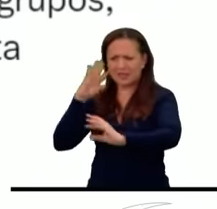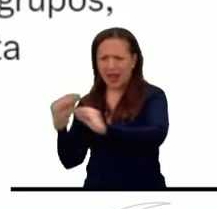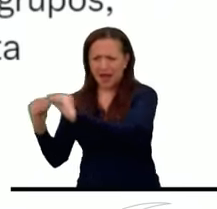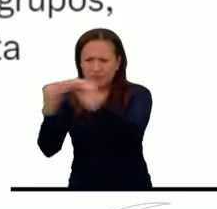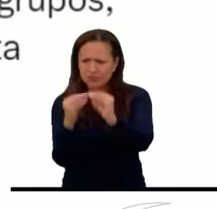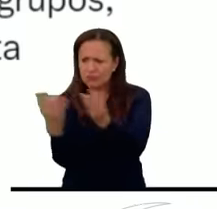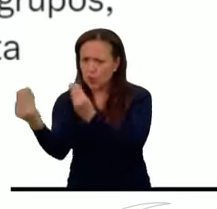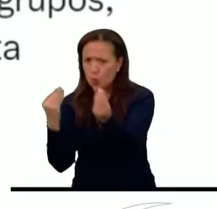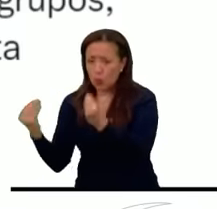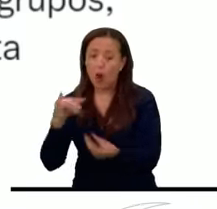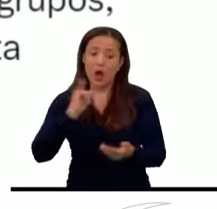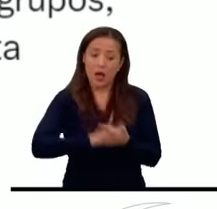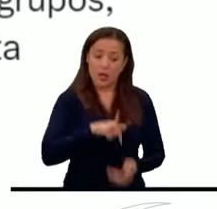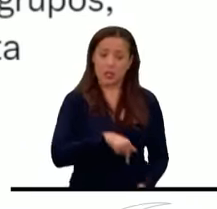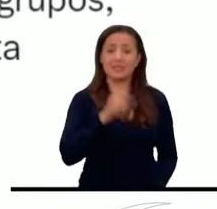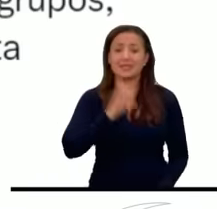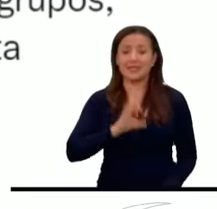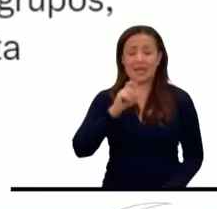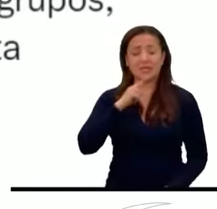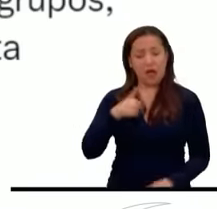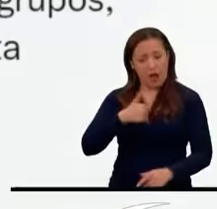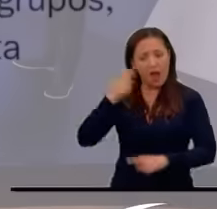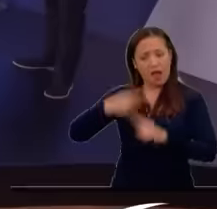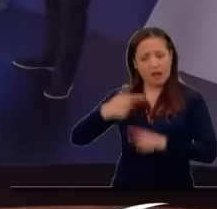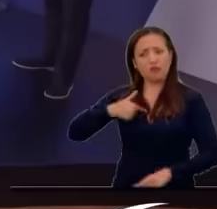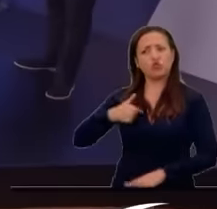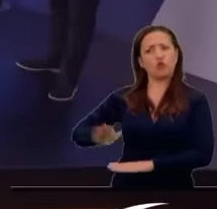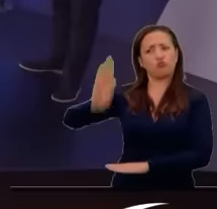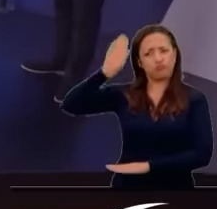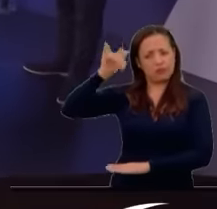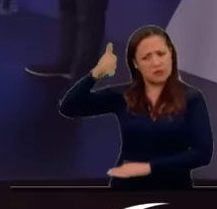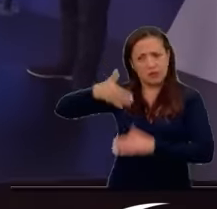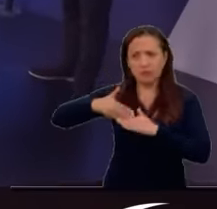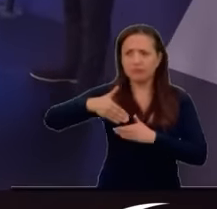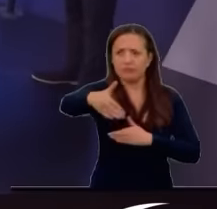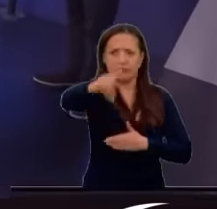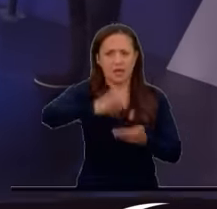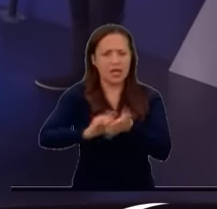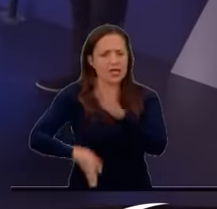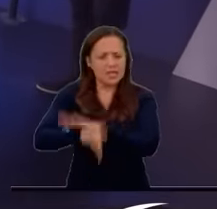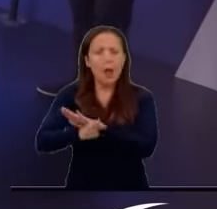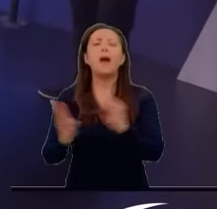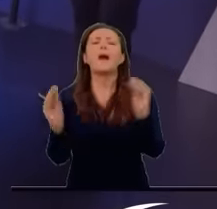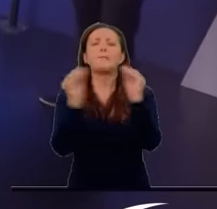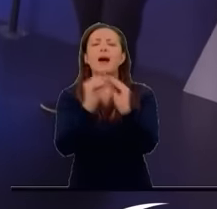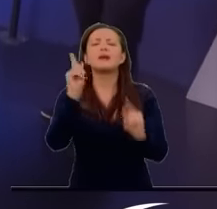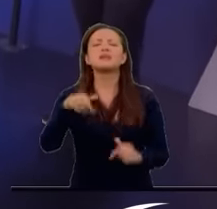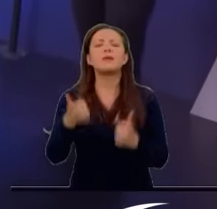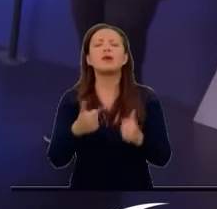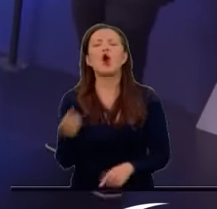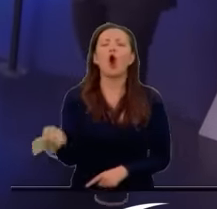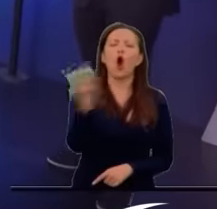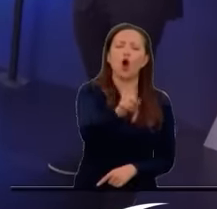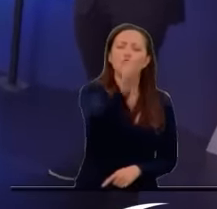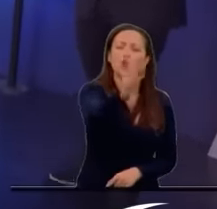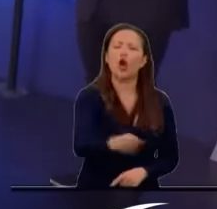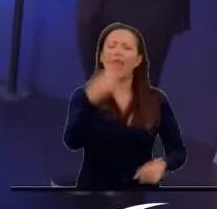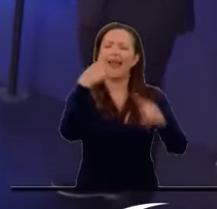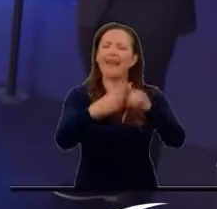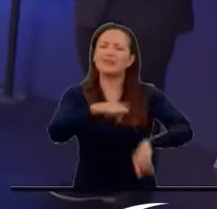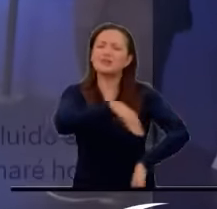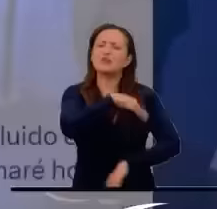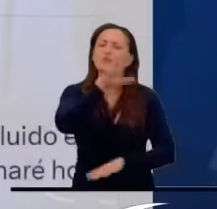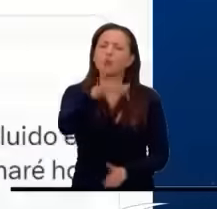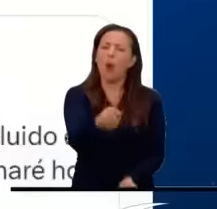juró defender esta Constitución, eso hará hoy y siempre. Y a esa respuesta está el también exministro de Hacienda,